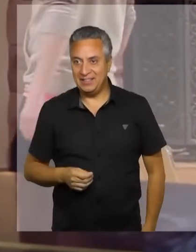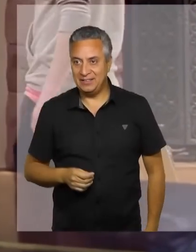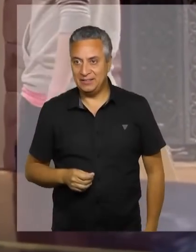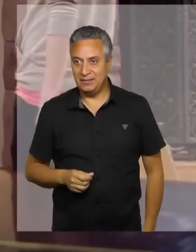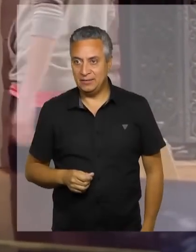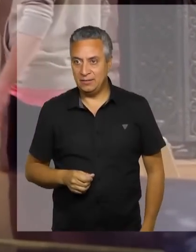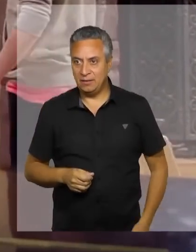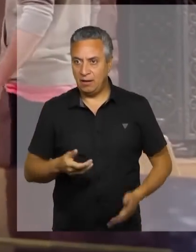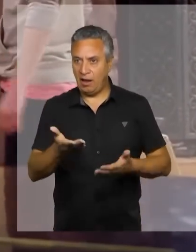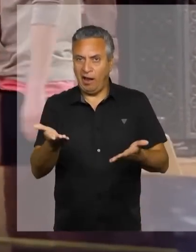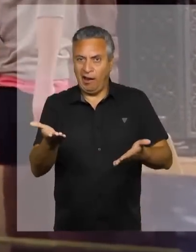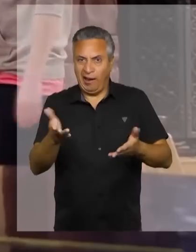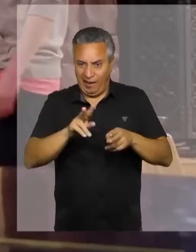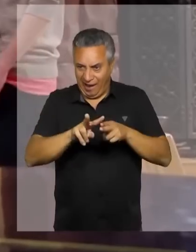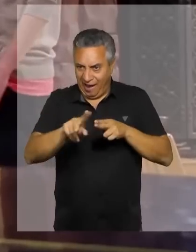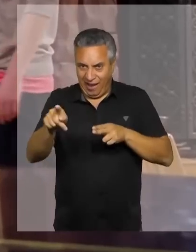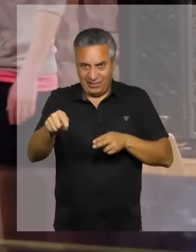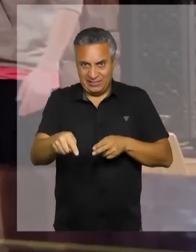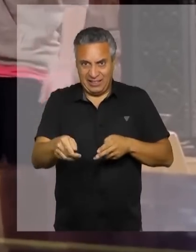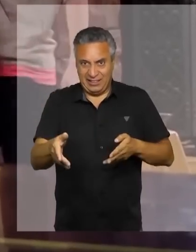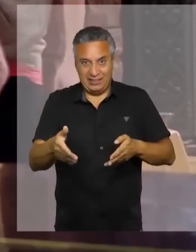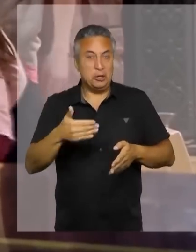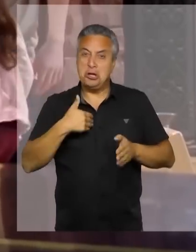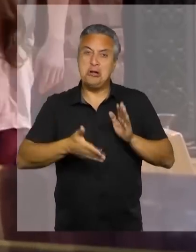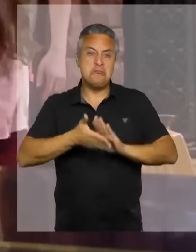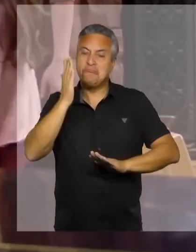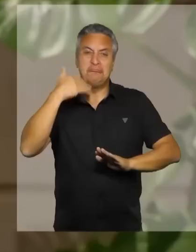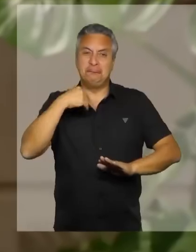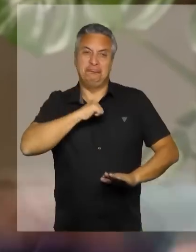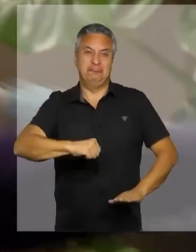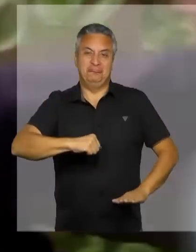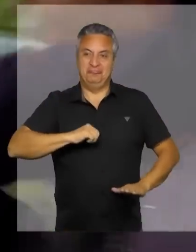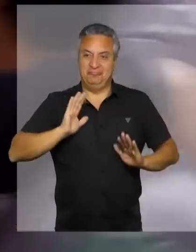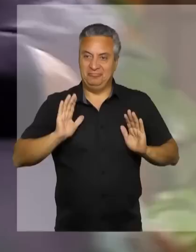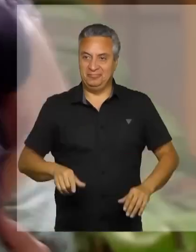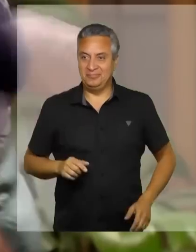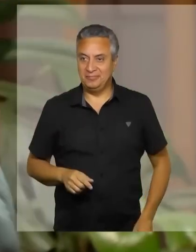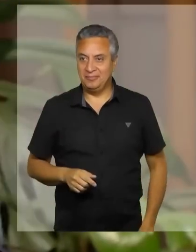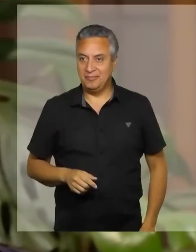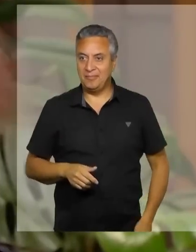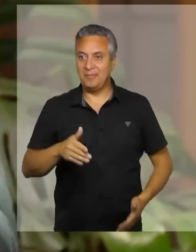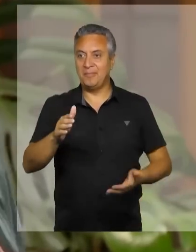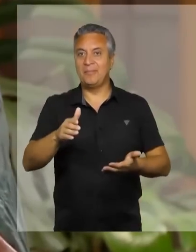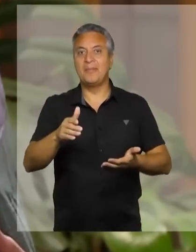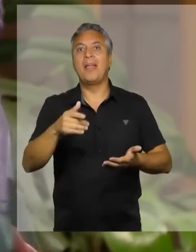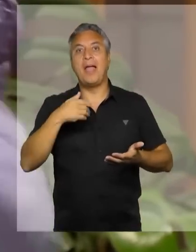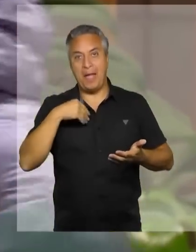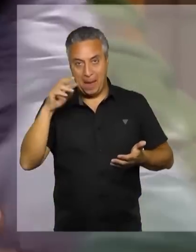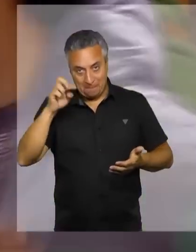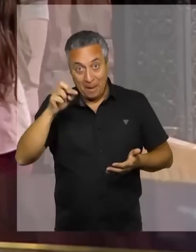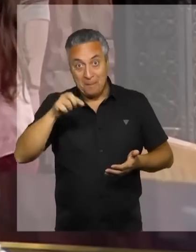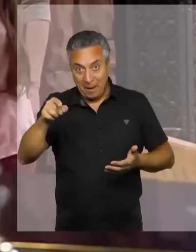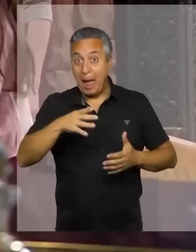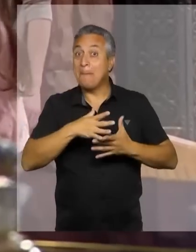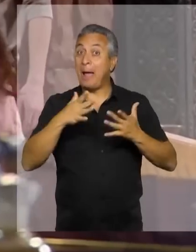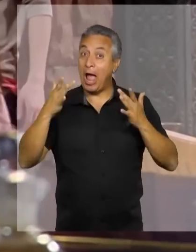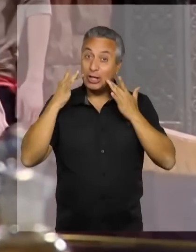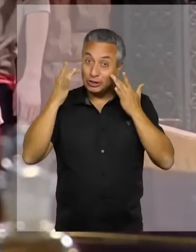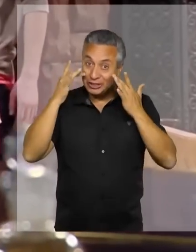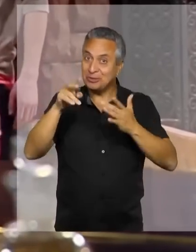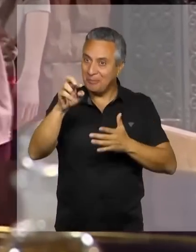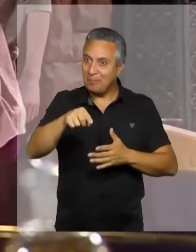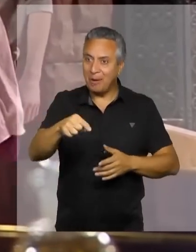¿Qué hacía acá? No me fui porque eso. Tu papá va a ser el más contento con esta noticia. Yo también estoy